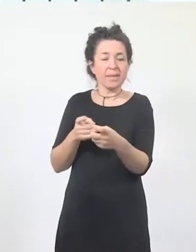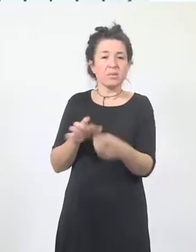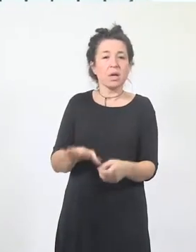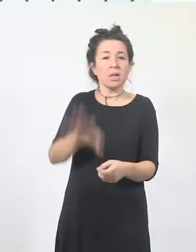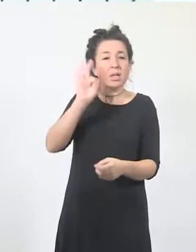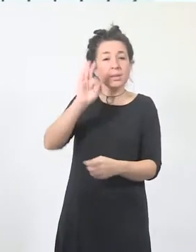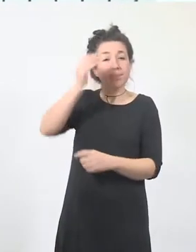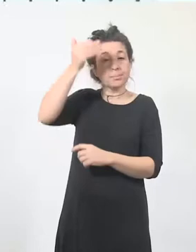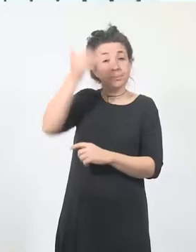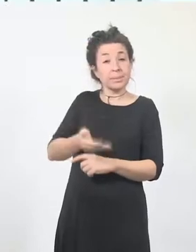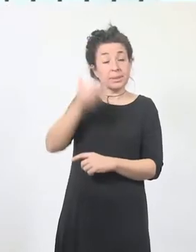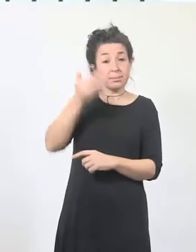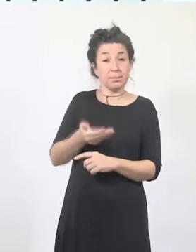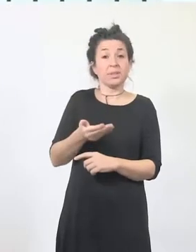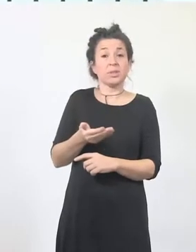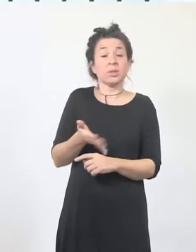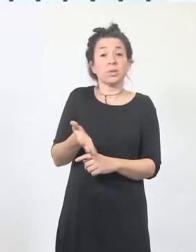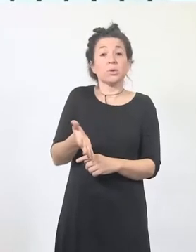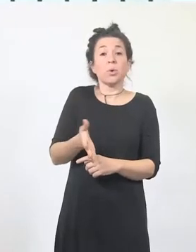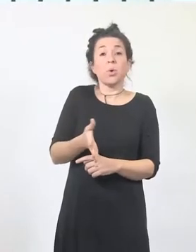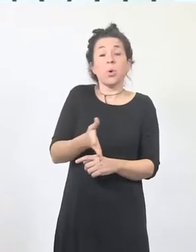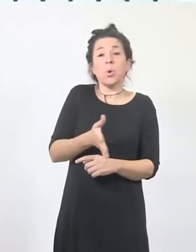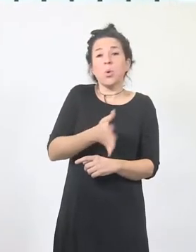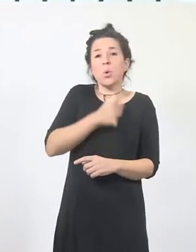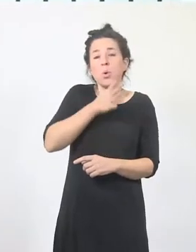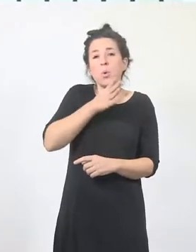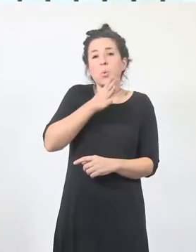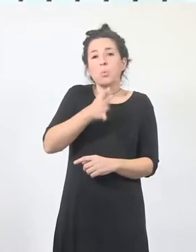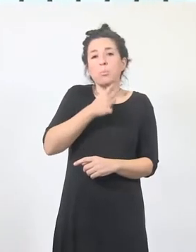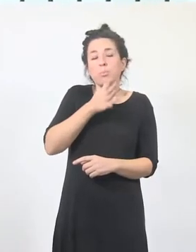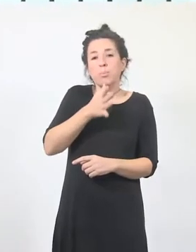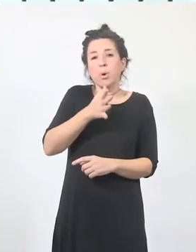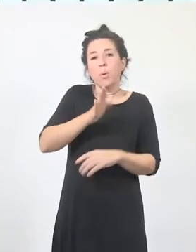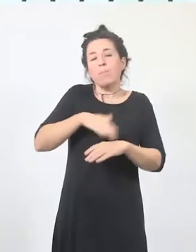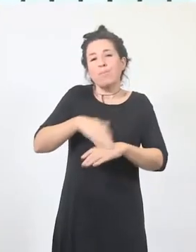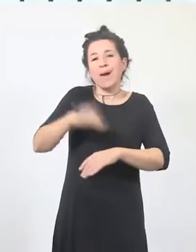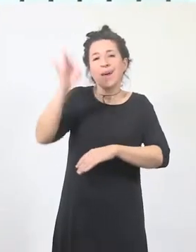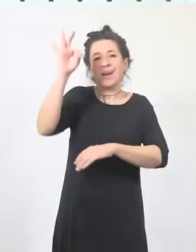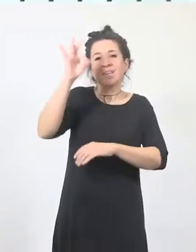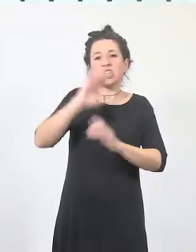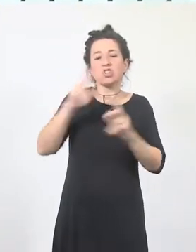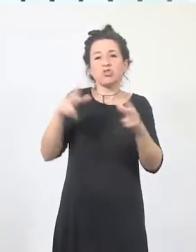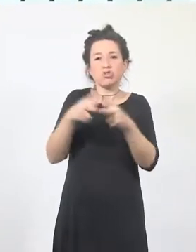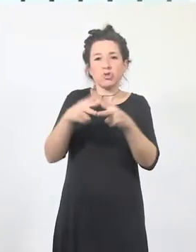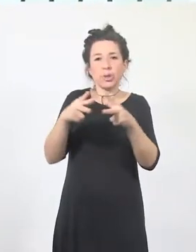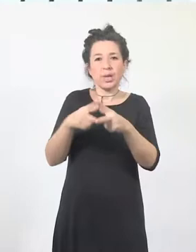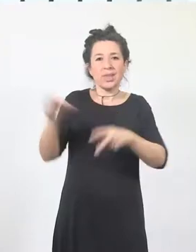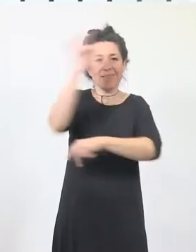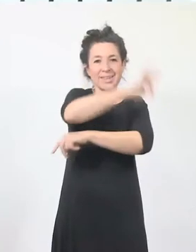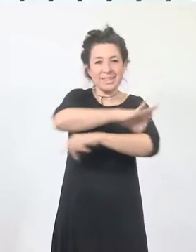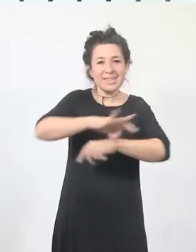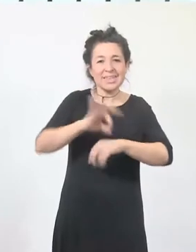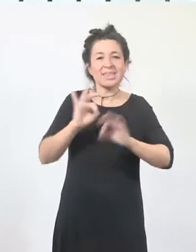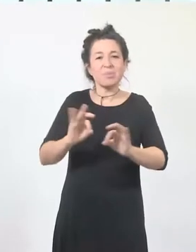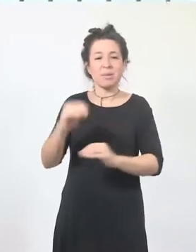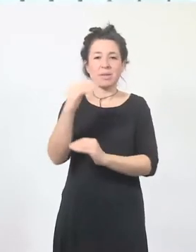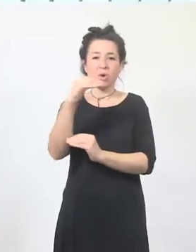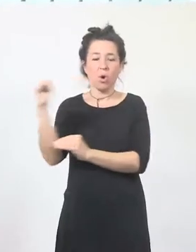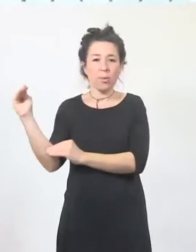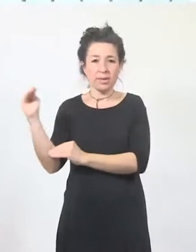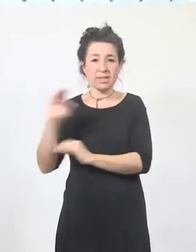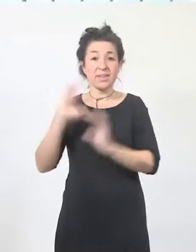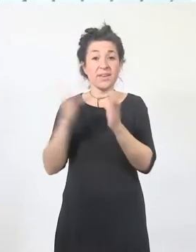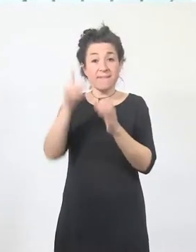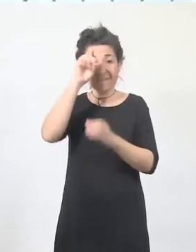decisión muy importante, por lo menos cara a lo que es la sociedad saharaui, sobre todo los jóvenes. El Frente